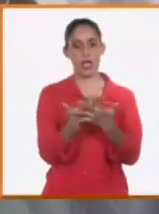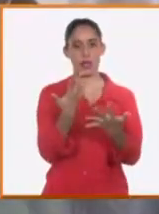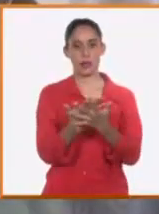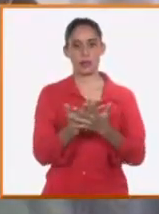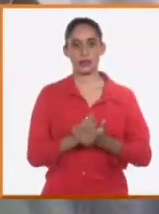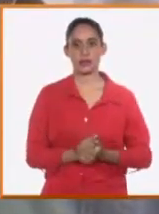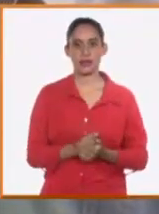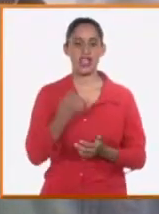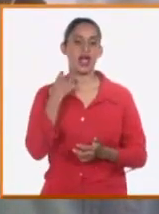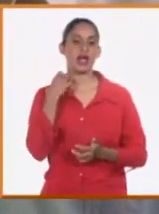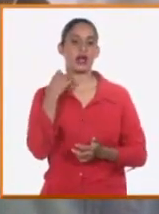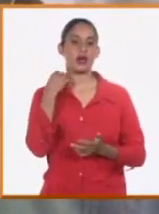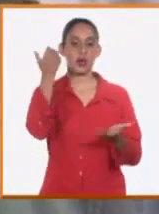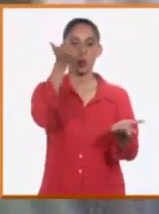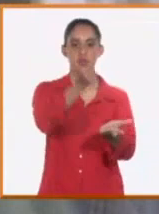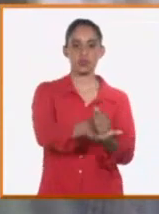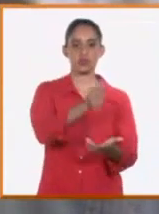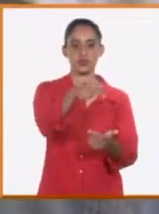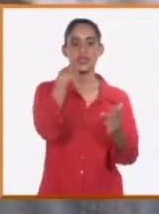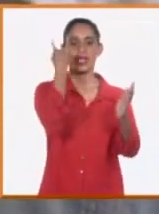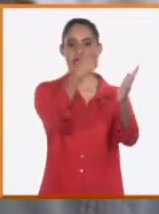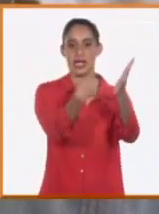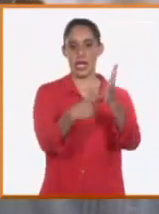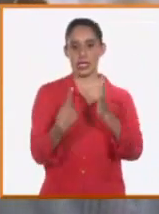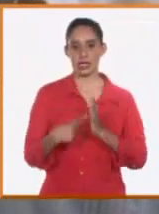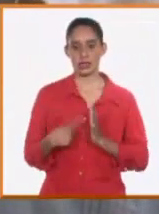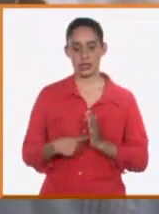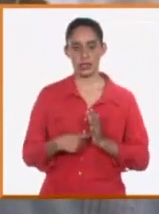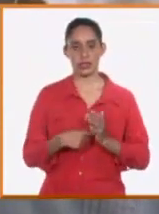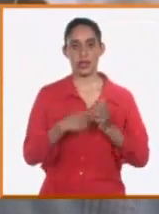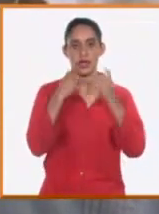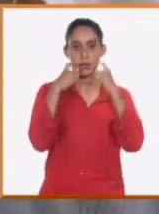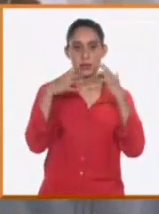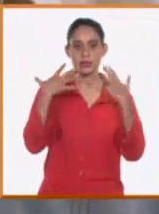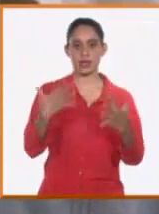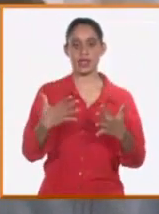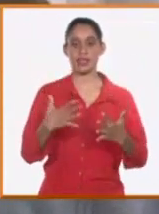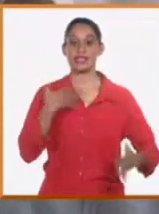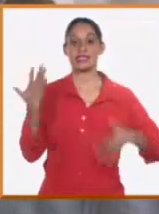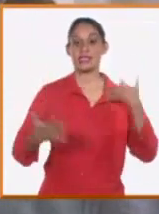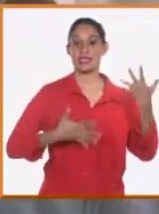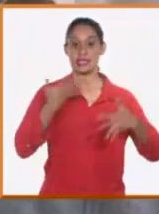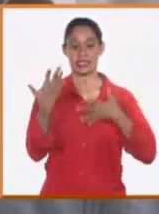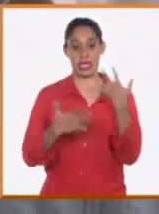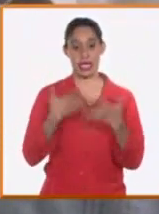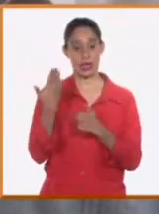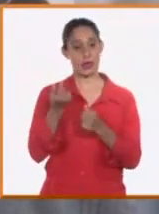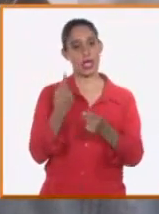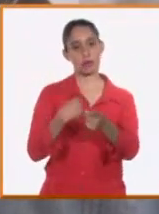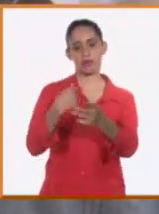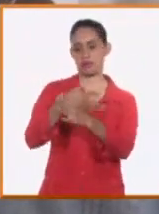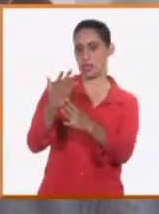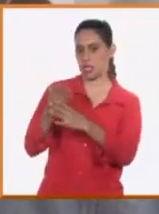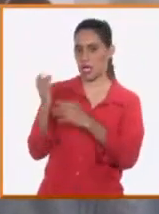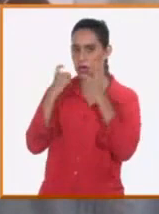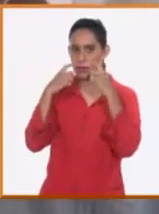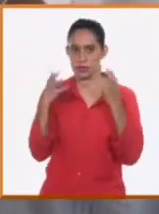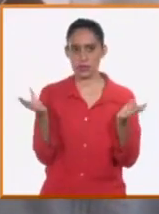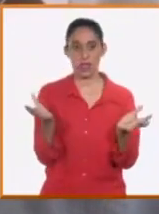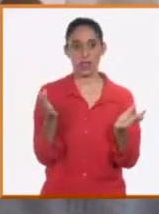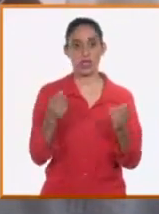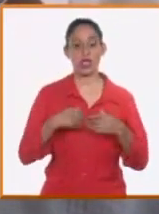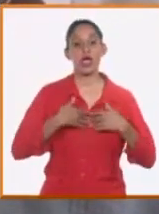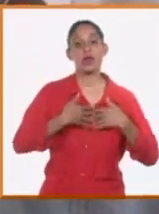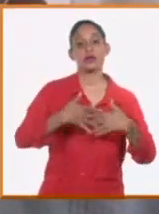Central tiene la característica que tiene la posibilidad de celebrar dos fechas. Celebra la fecha de celebración de la inauguración de la Ronera,